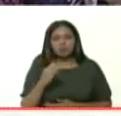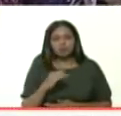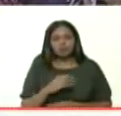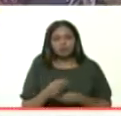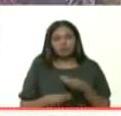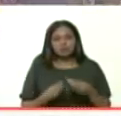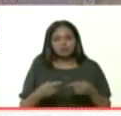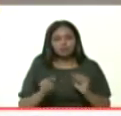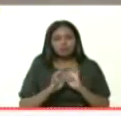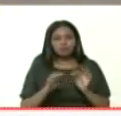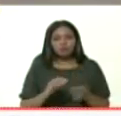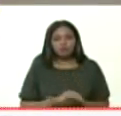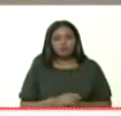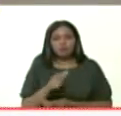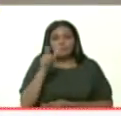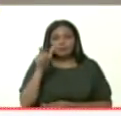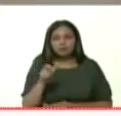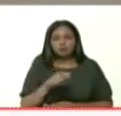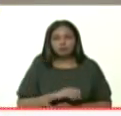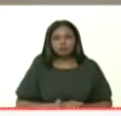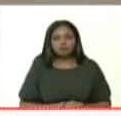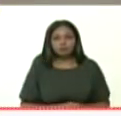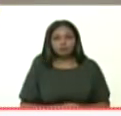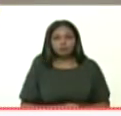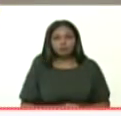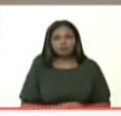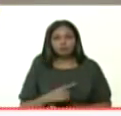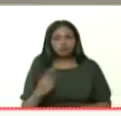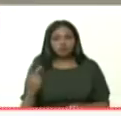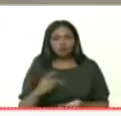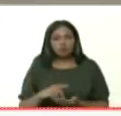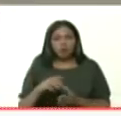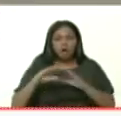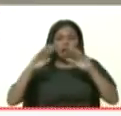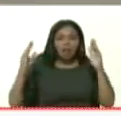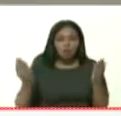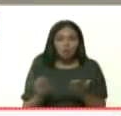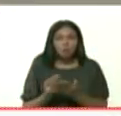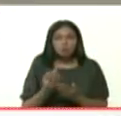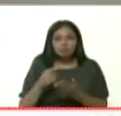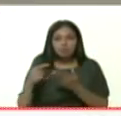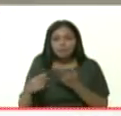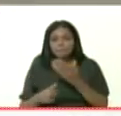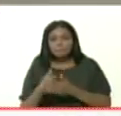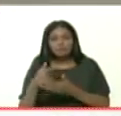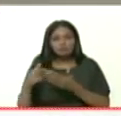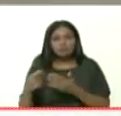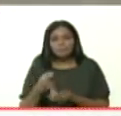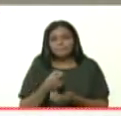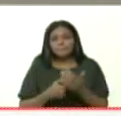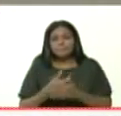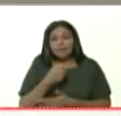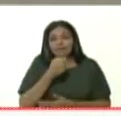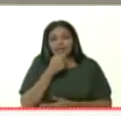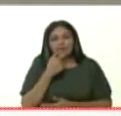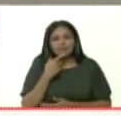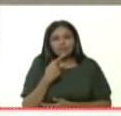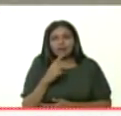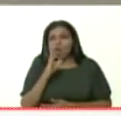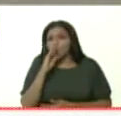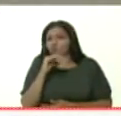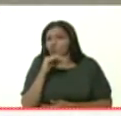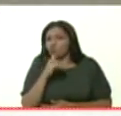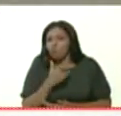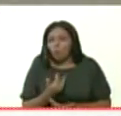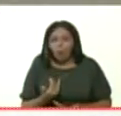gestar a un ser? Que traer al mundo a un ser. Díganme otra cosa más bella que esa. No hay en